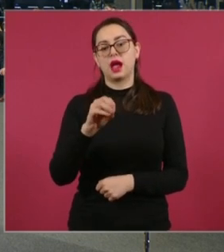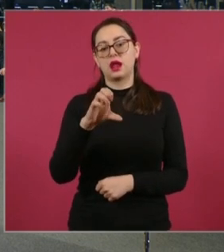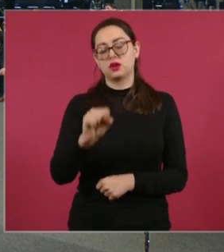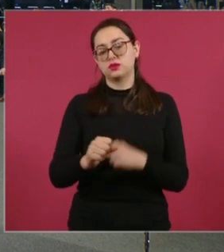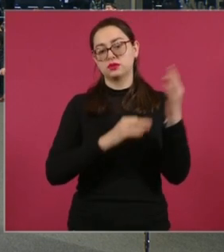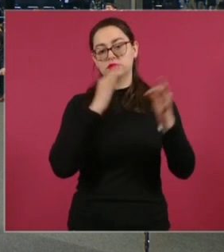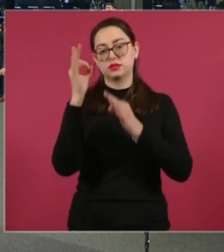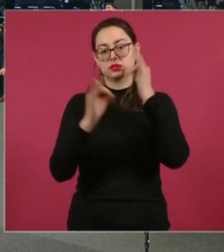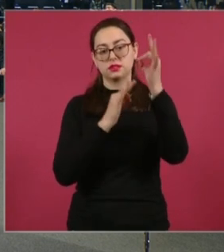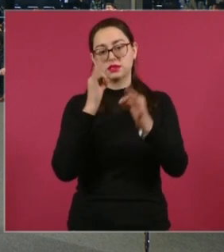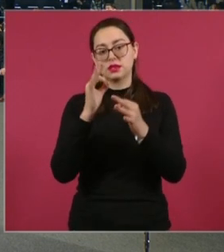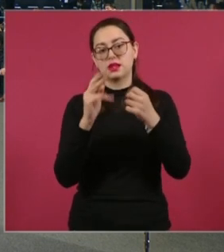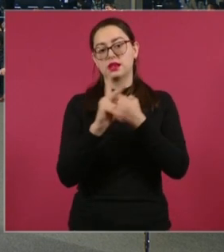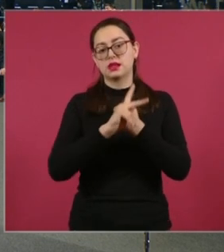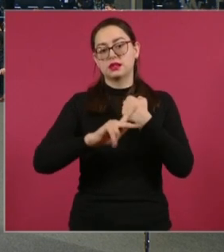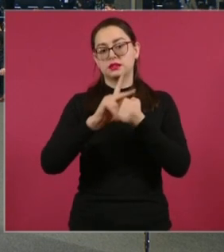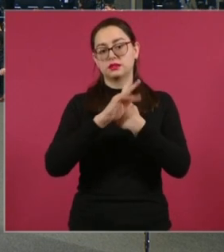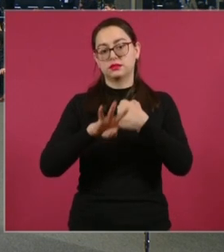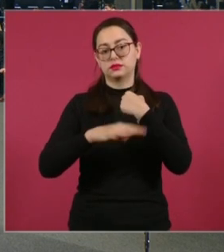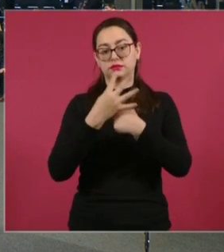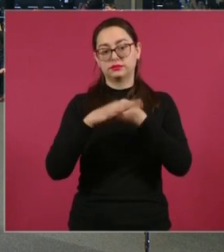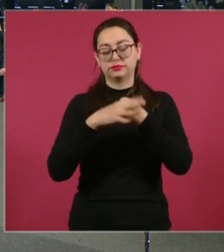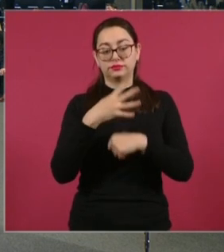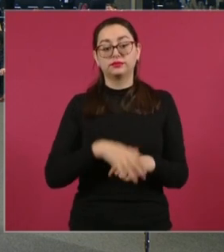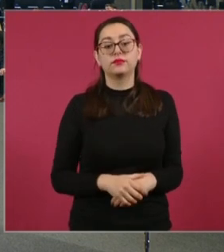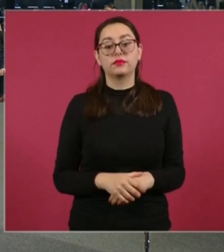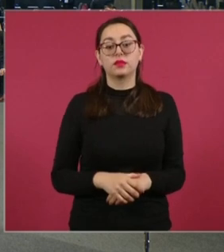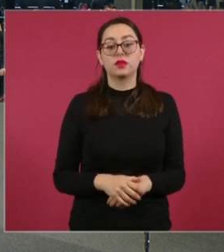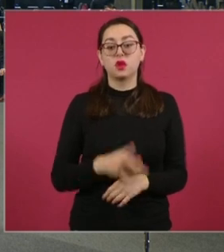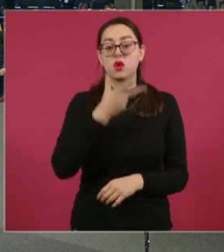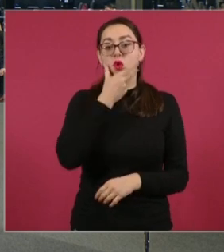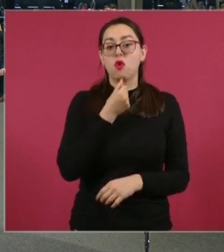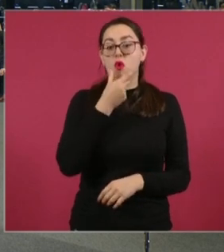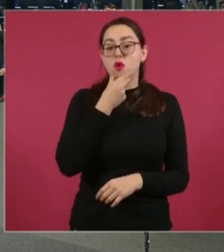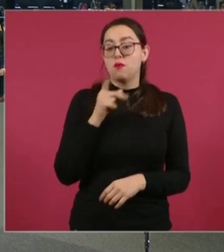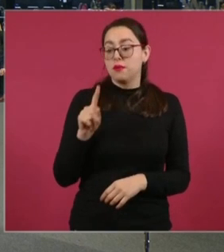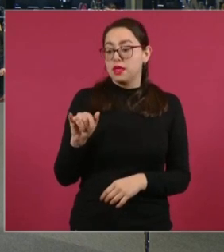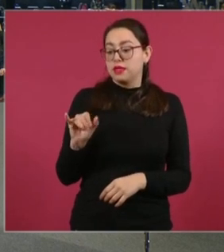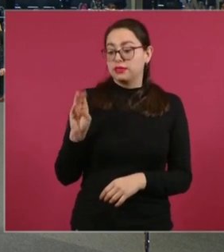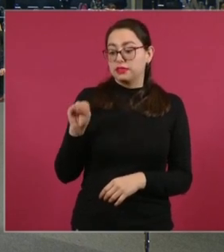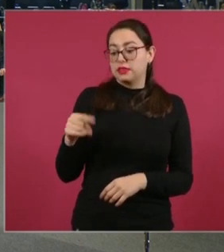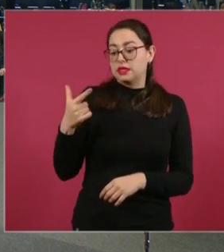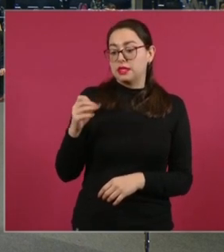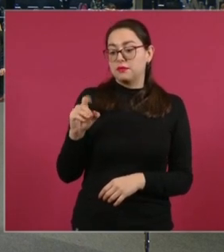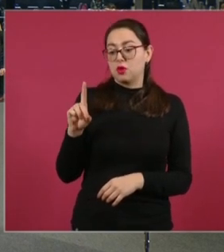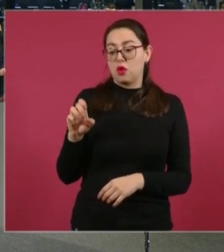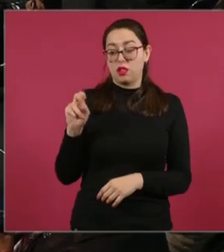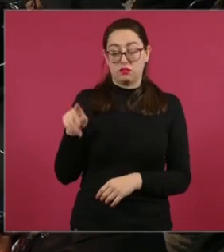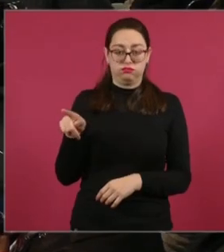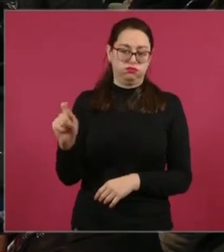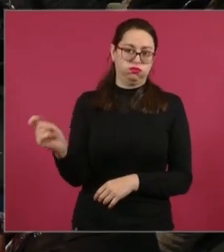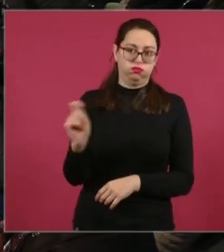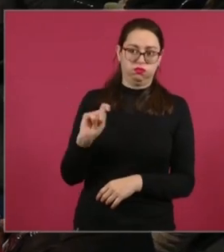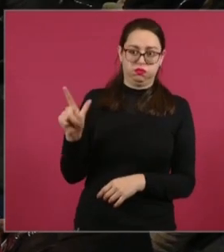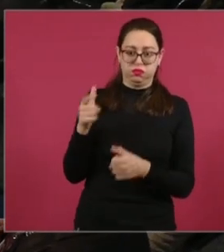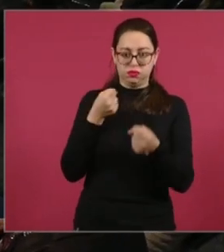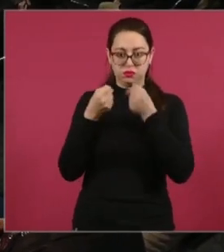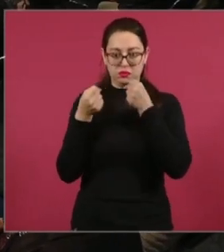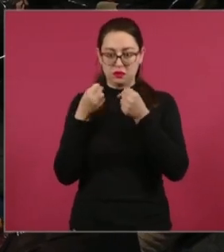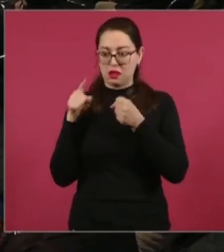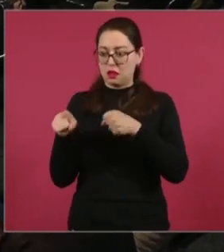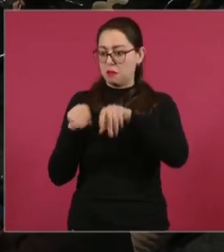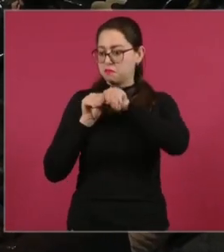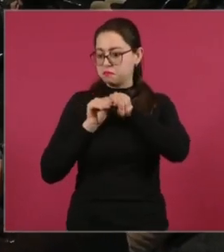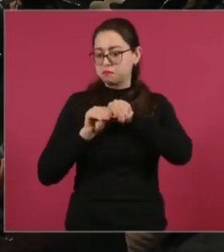el prestigiado y galardonado periodista investigador Tim Golden de Estados Unidos publicó un artículo